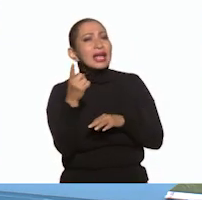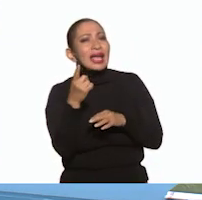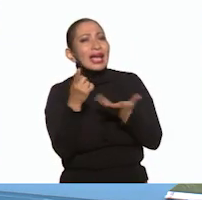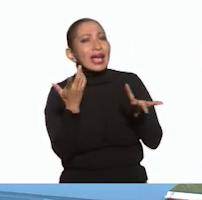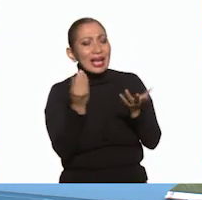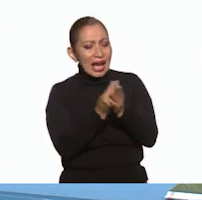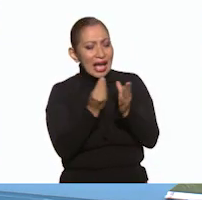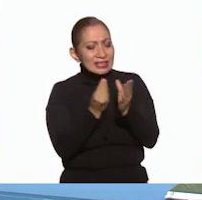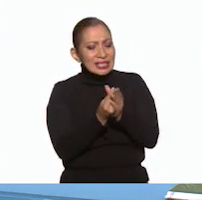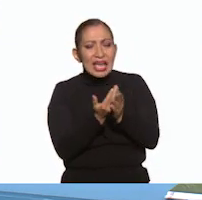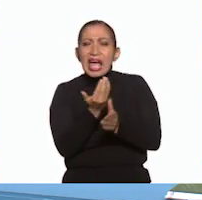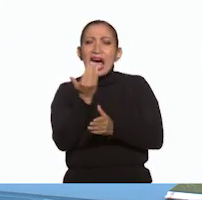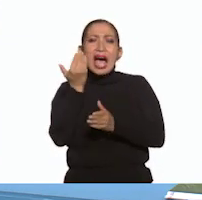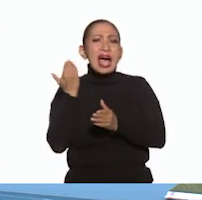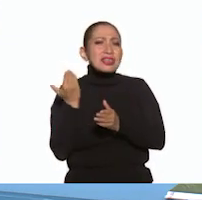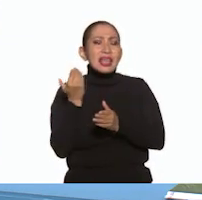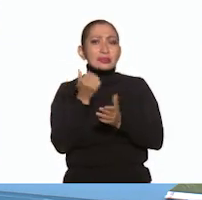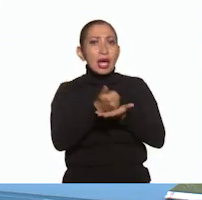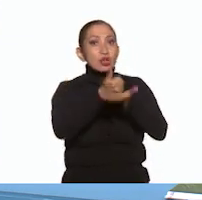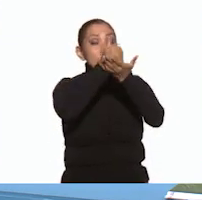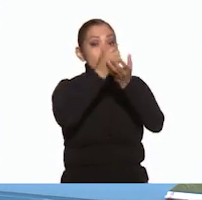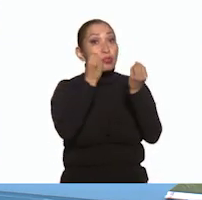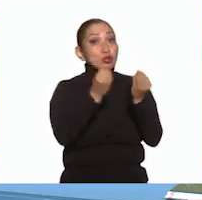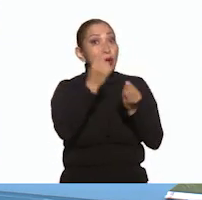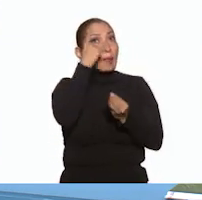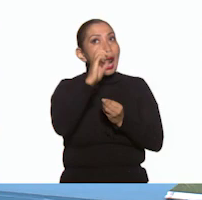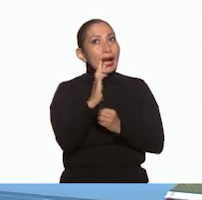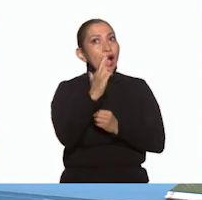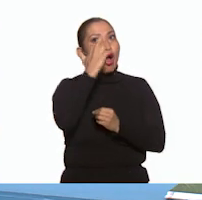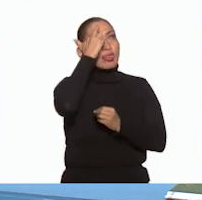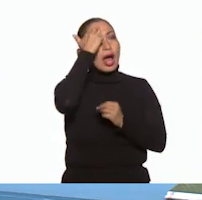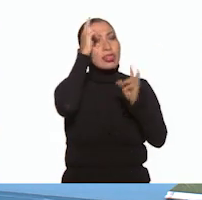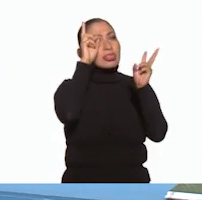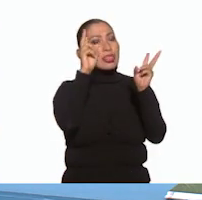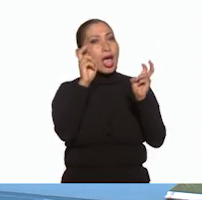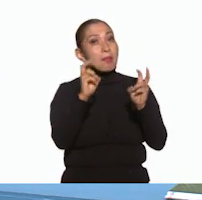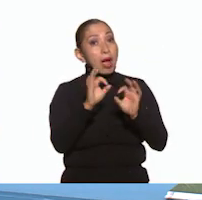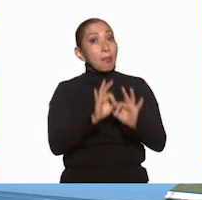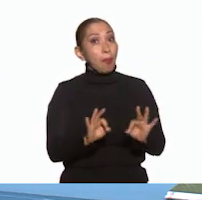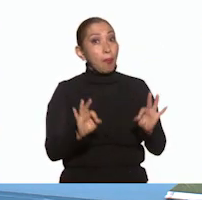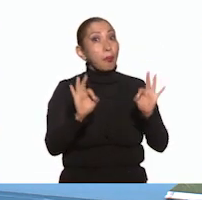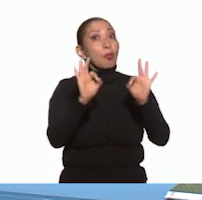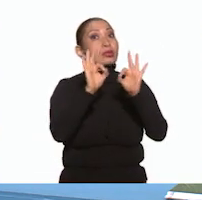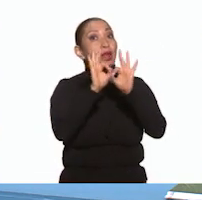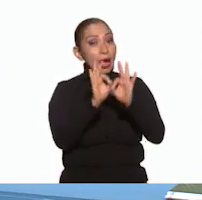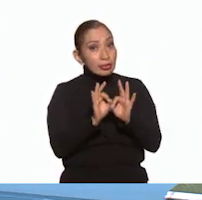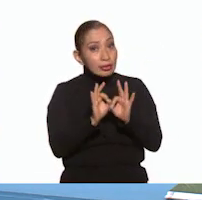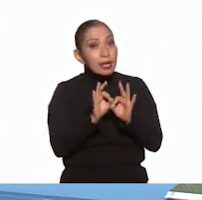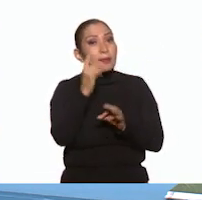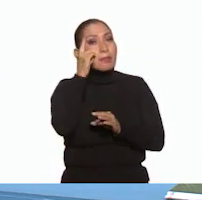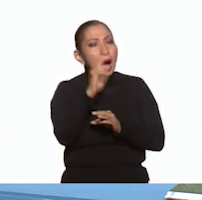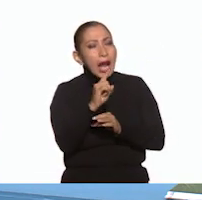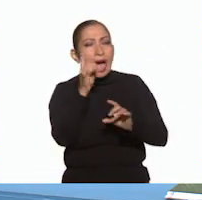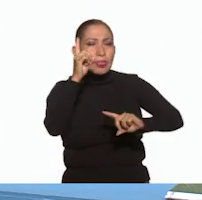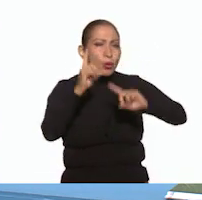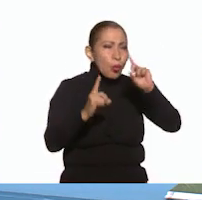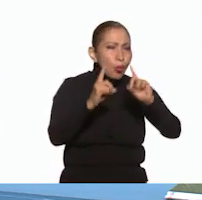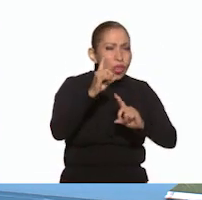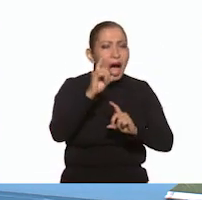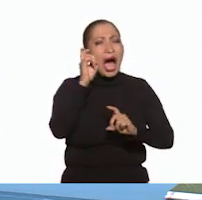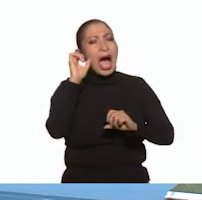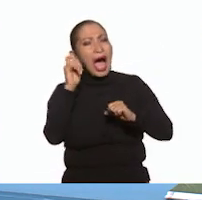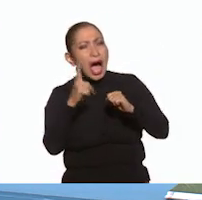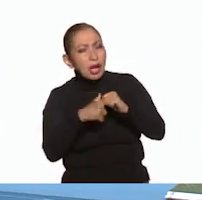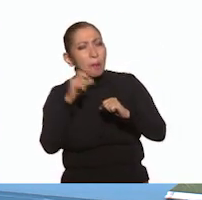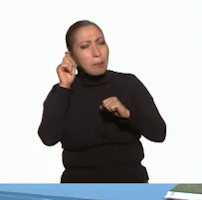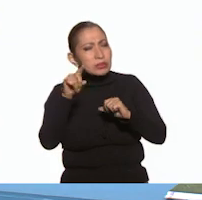la clase anterior me sirvió mucho para poder recordar temas importantes y para aclarar algunas dudas que tenía